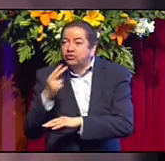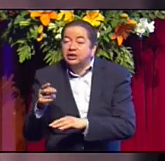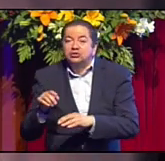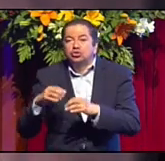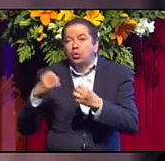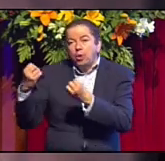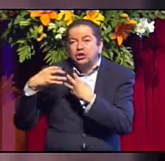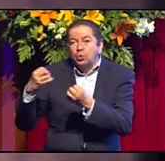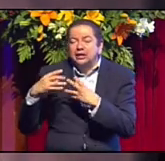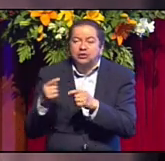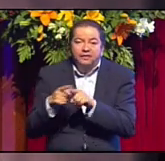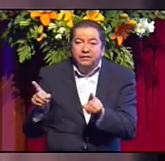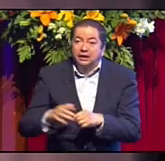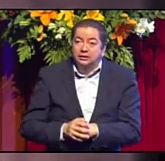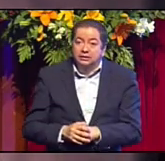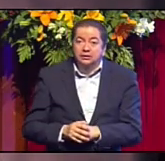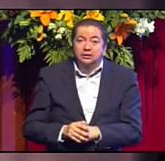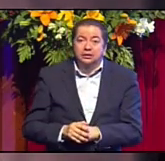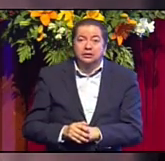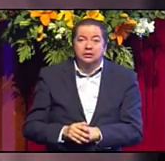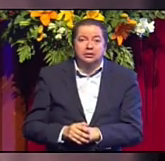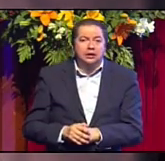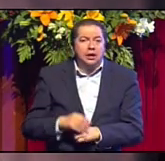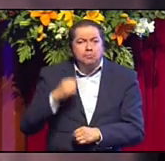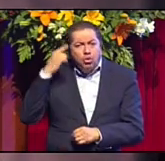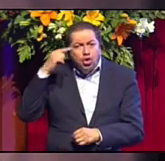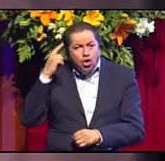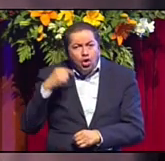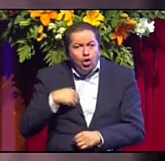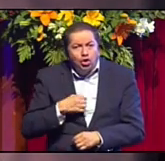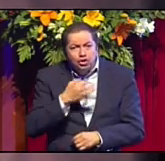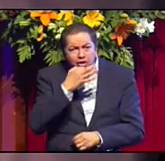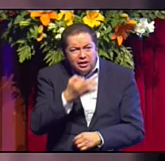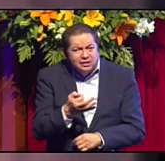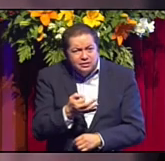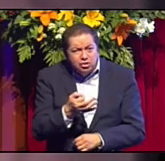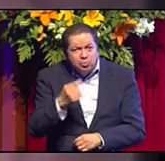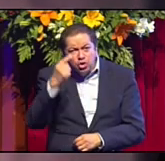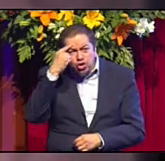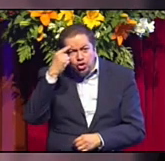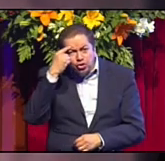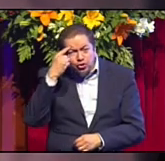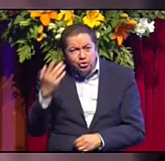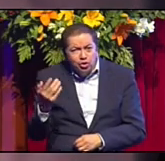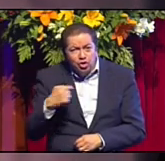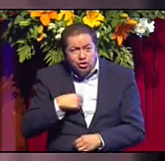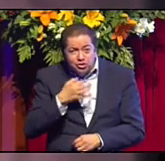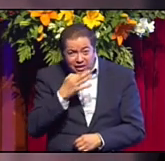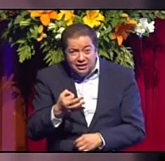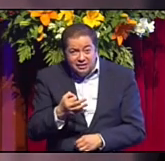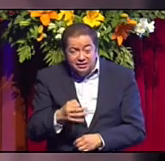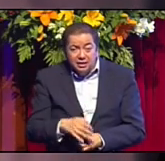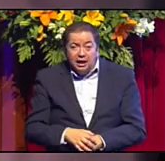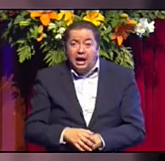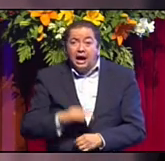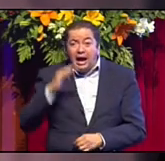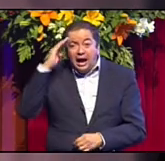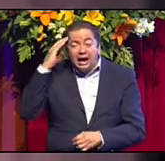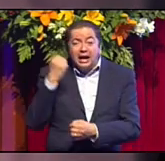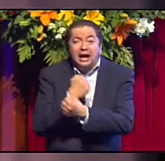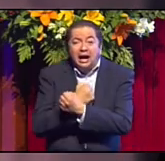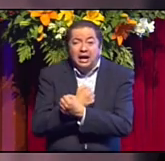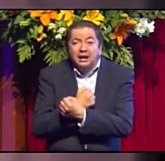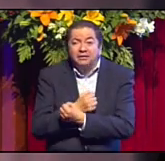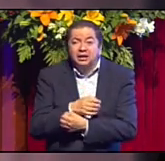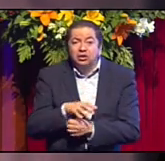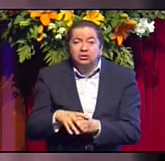de diferente. Voy a decir igual que el eslogan, es muy loco lo que estoy diciendo, es muy tonto. A carabineros hay que quitarle obligaciones, si no vamos